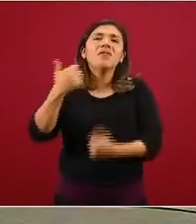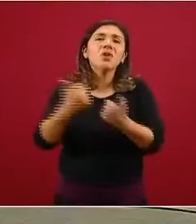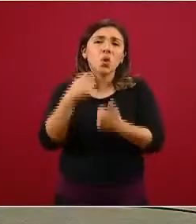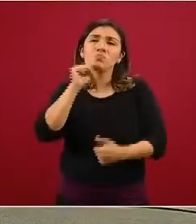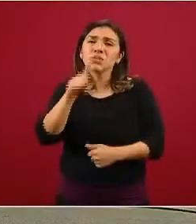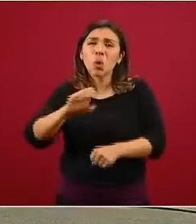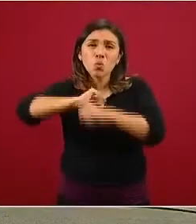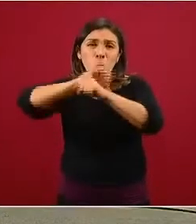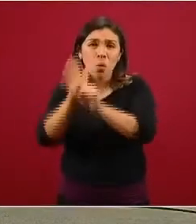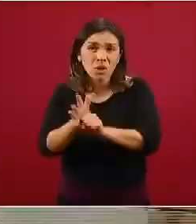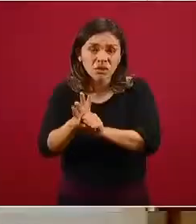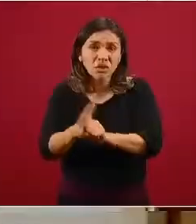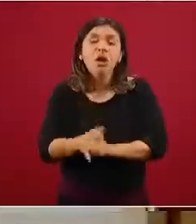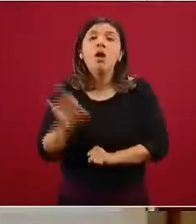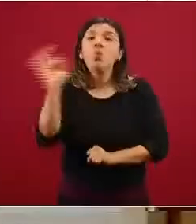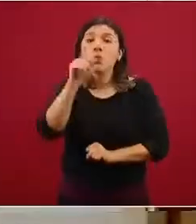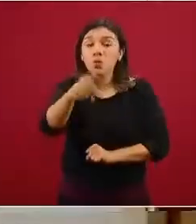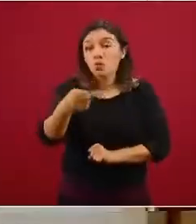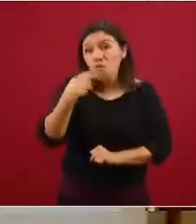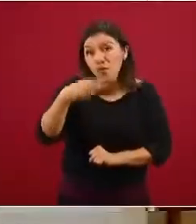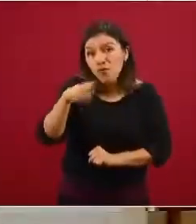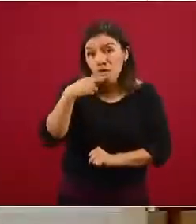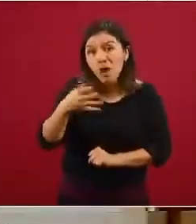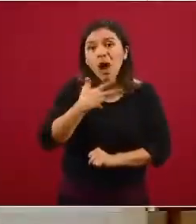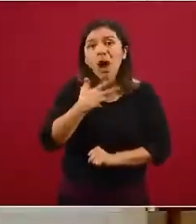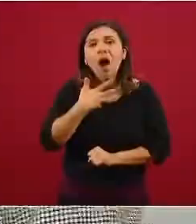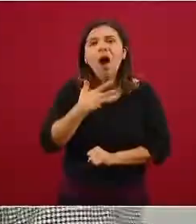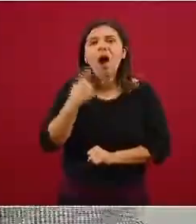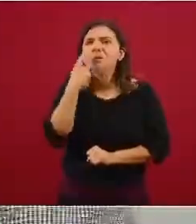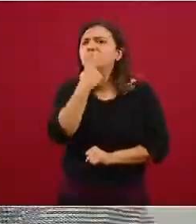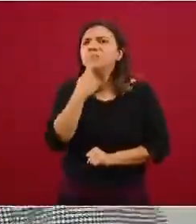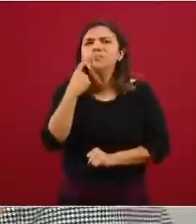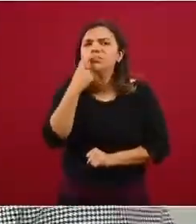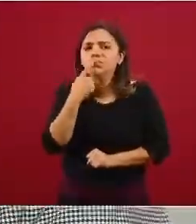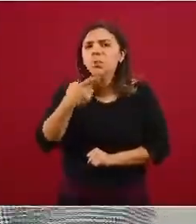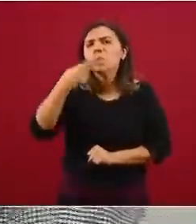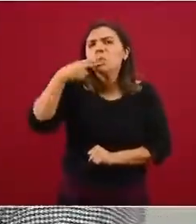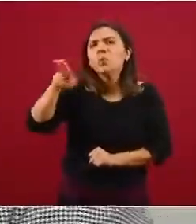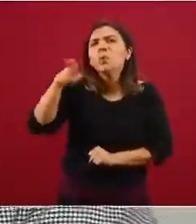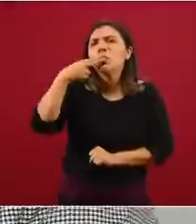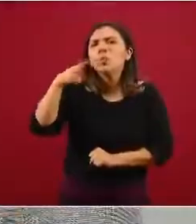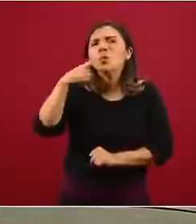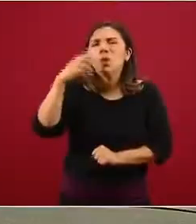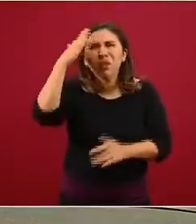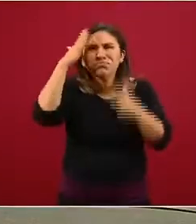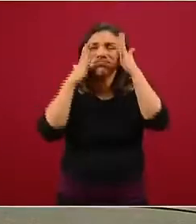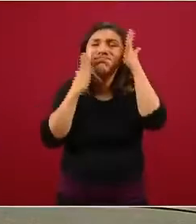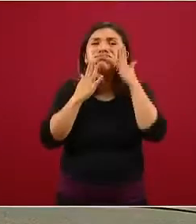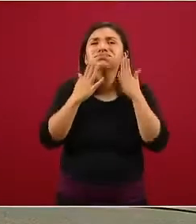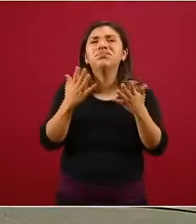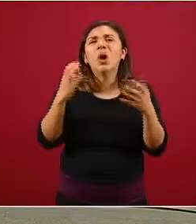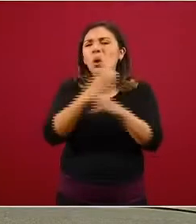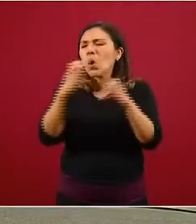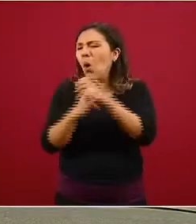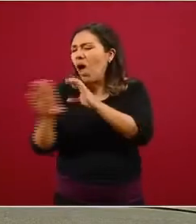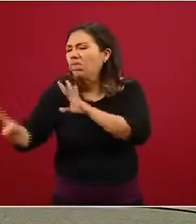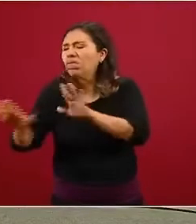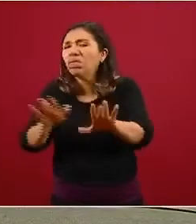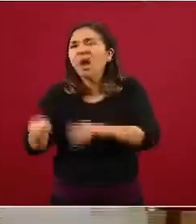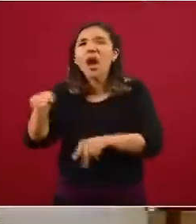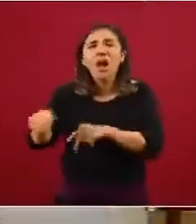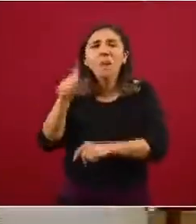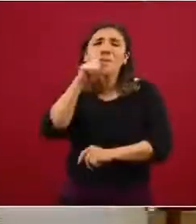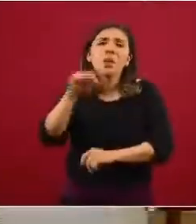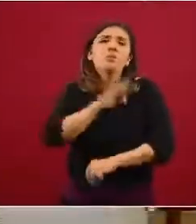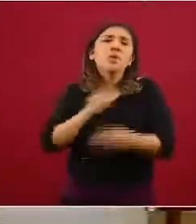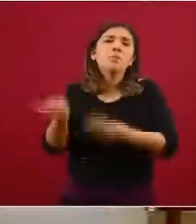el COVID. También cuando uno fuma, está tocando sus labios, se lleva la mano a la cara, compartimos objetos y esto